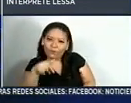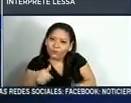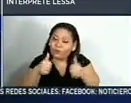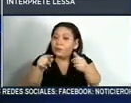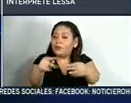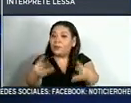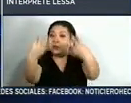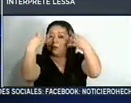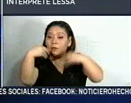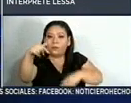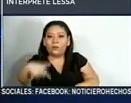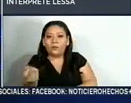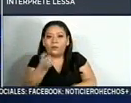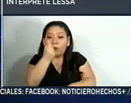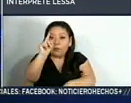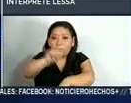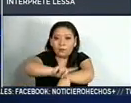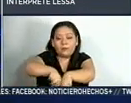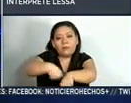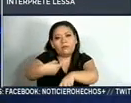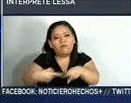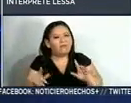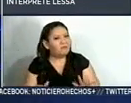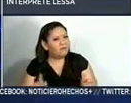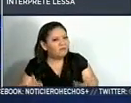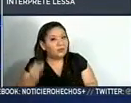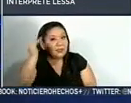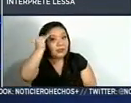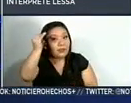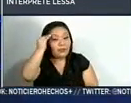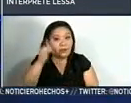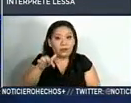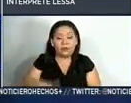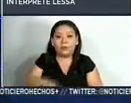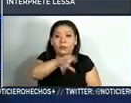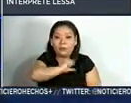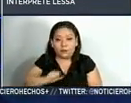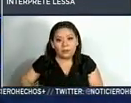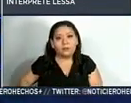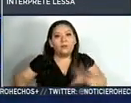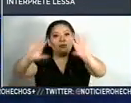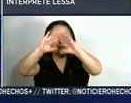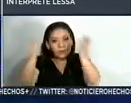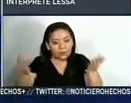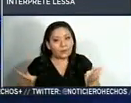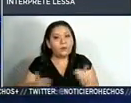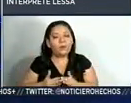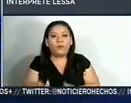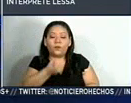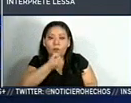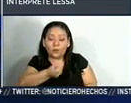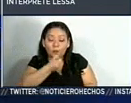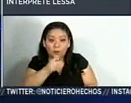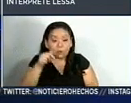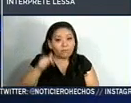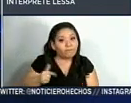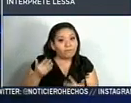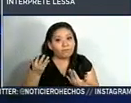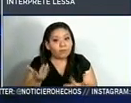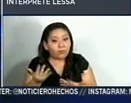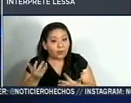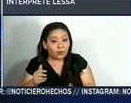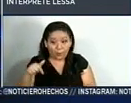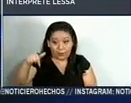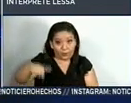Tenemos una hora con 30 minutos de información para contarles qué está pasando tanto en el ámbito local como en el ámbito internacional. Esperemos que este nuevo